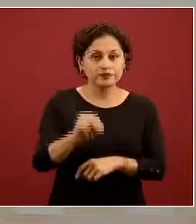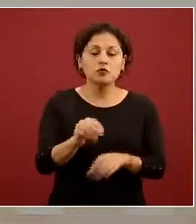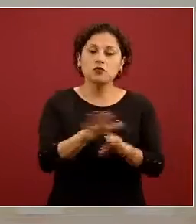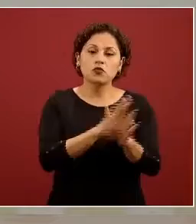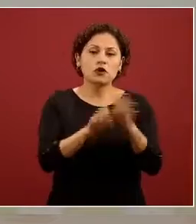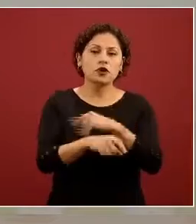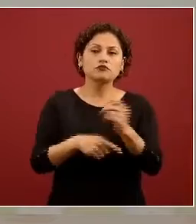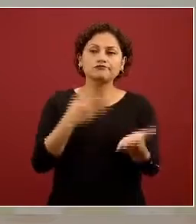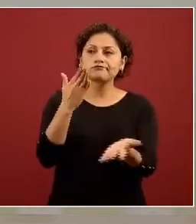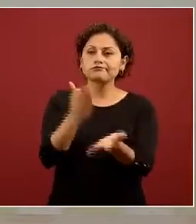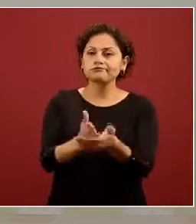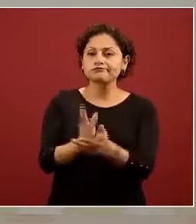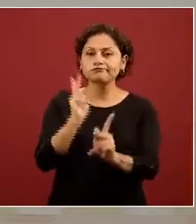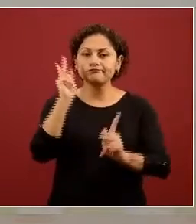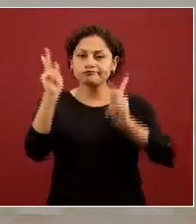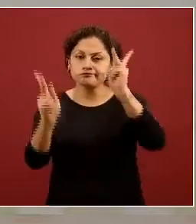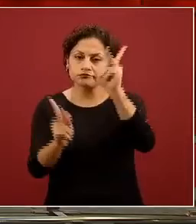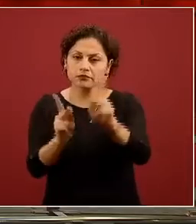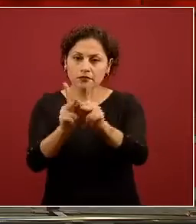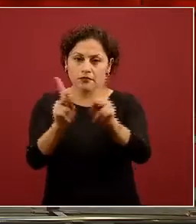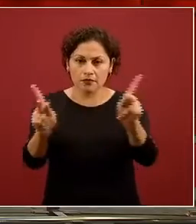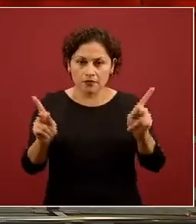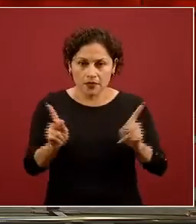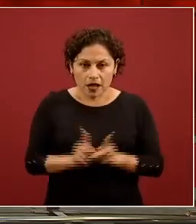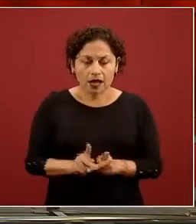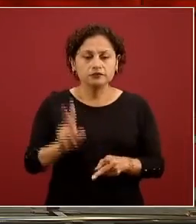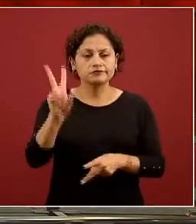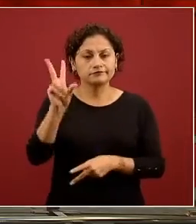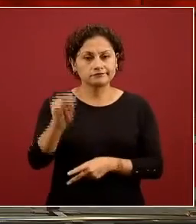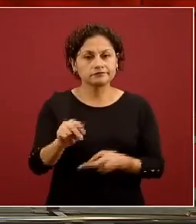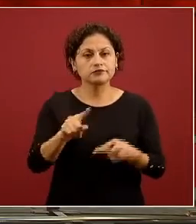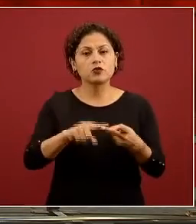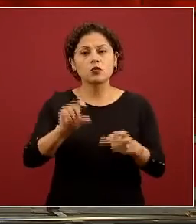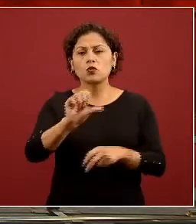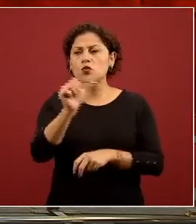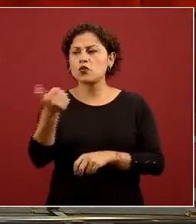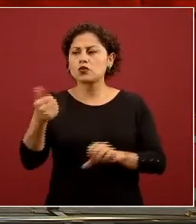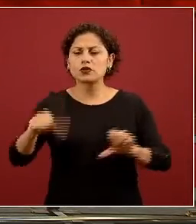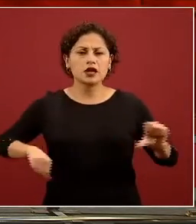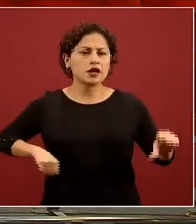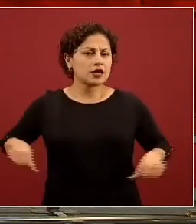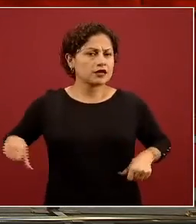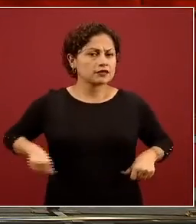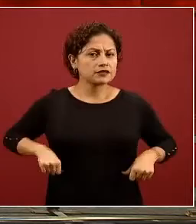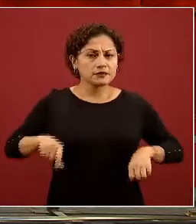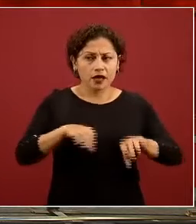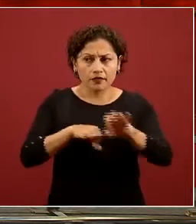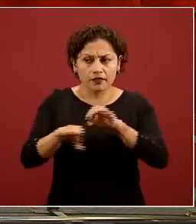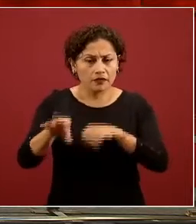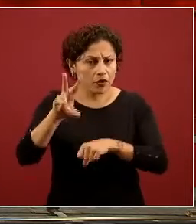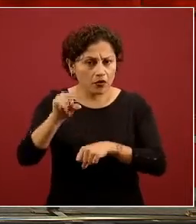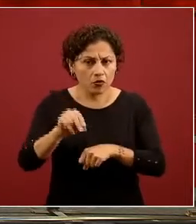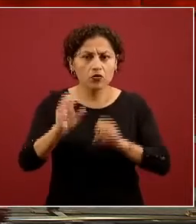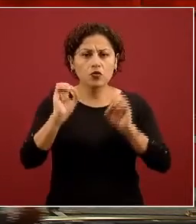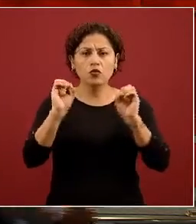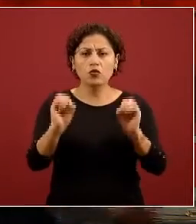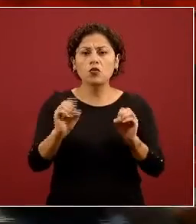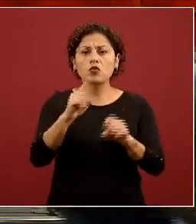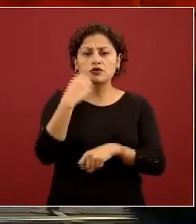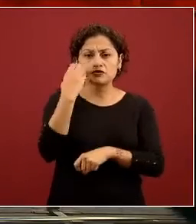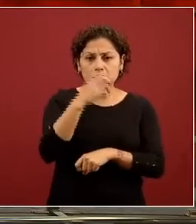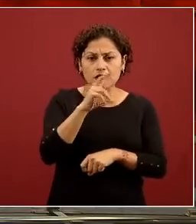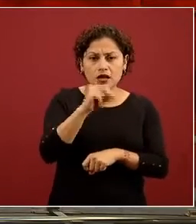plazas públicas, el acudir a cualquier actividad que no sea laboral o